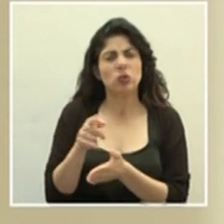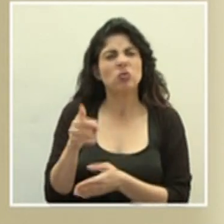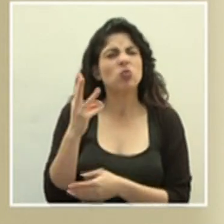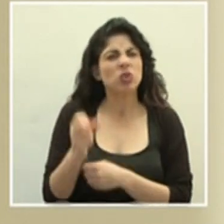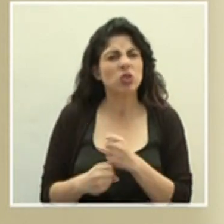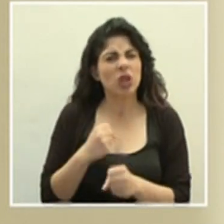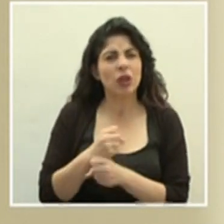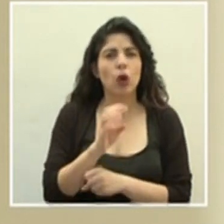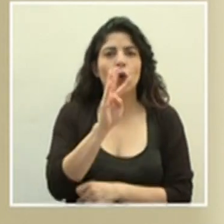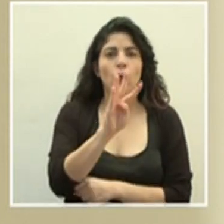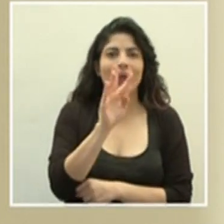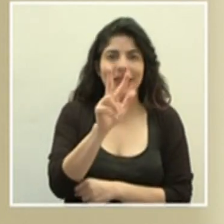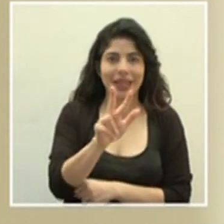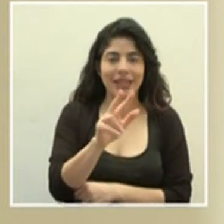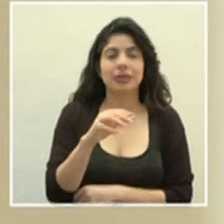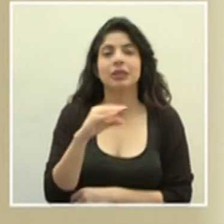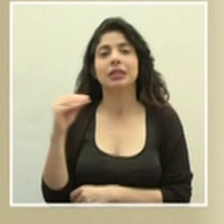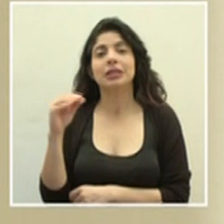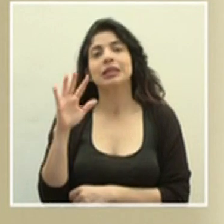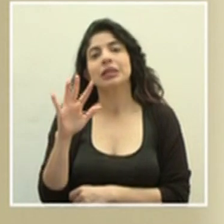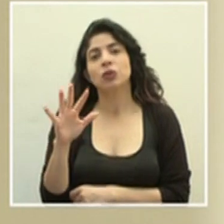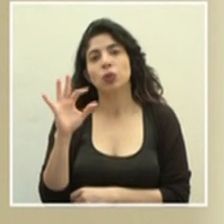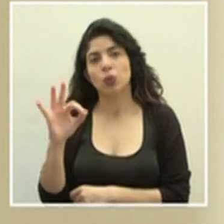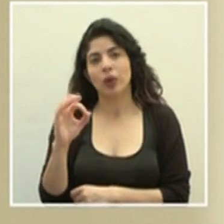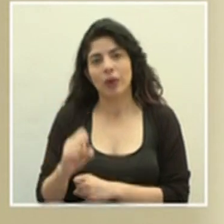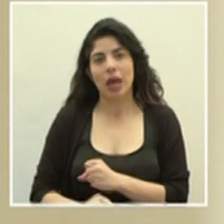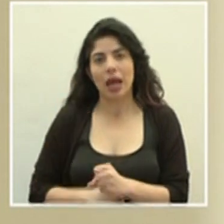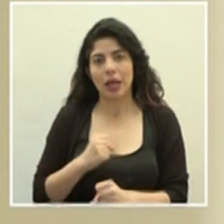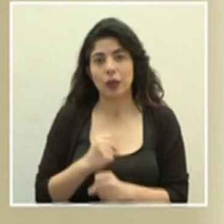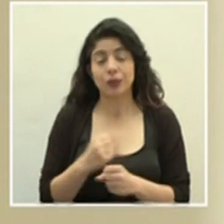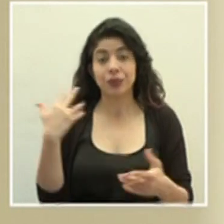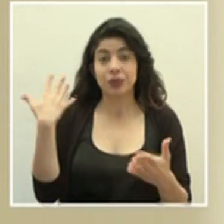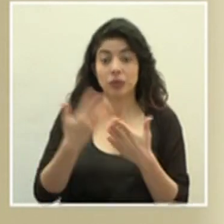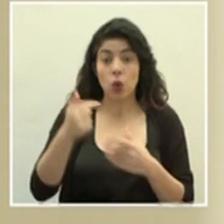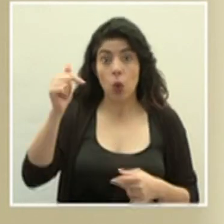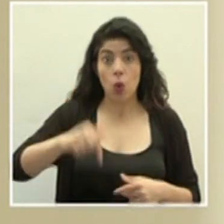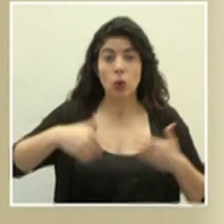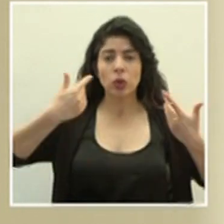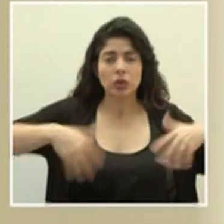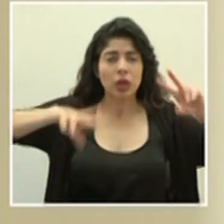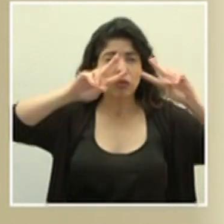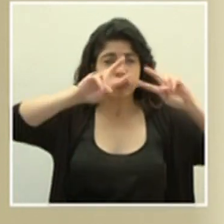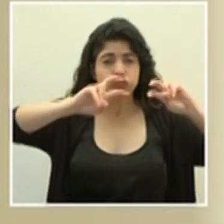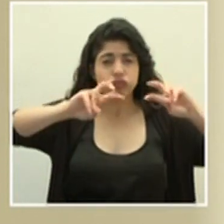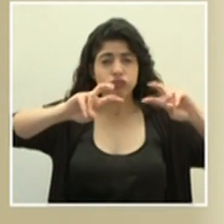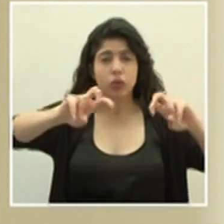de 43 y 59 años. Al día de hoy se han descartado